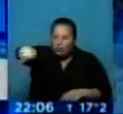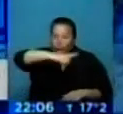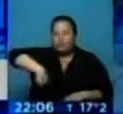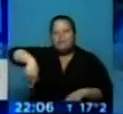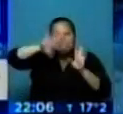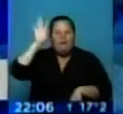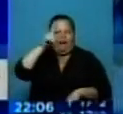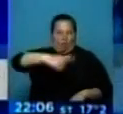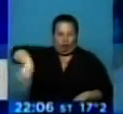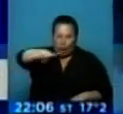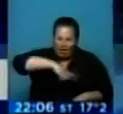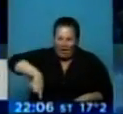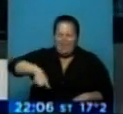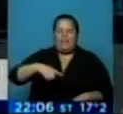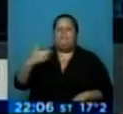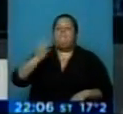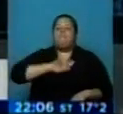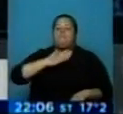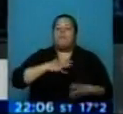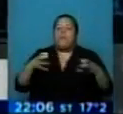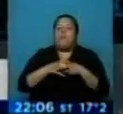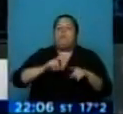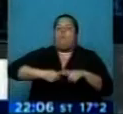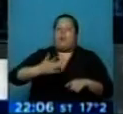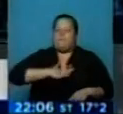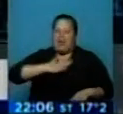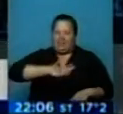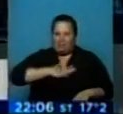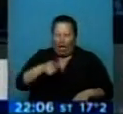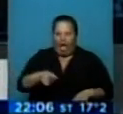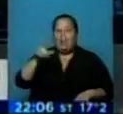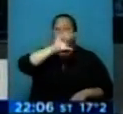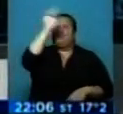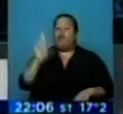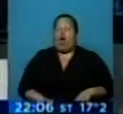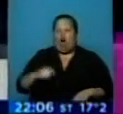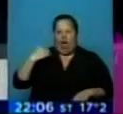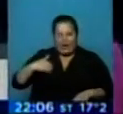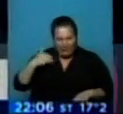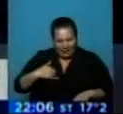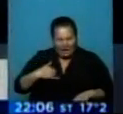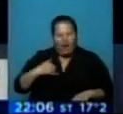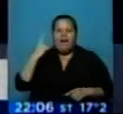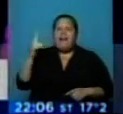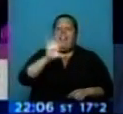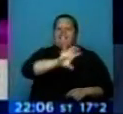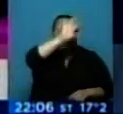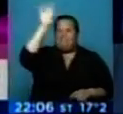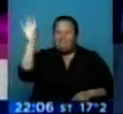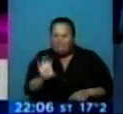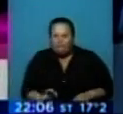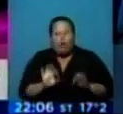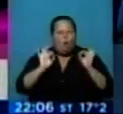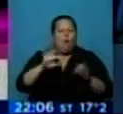ustedes, especialmente a nuestra militancia de todo el país, en cada rincón,